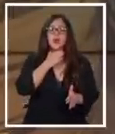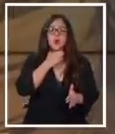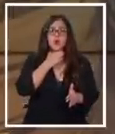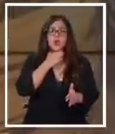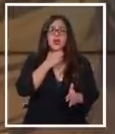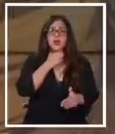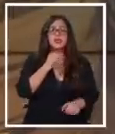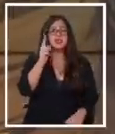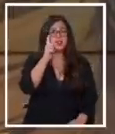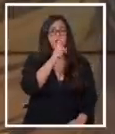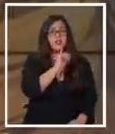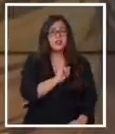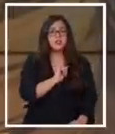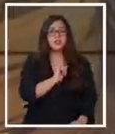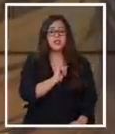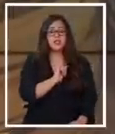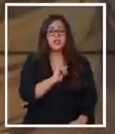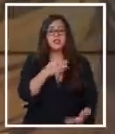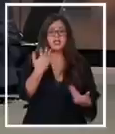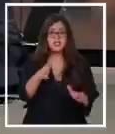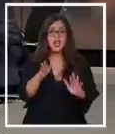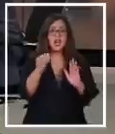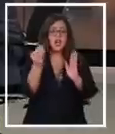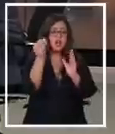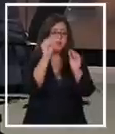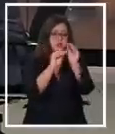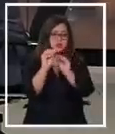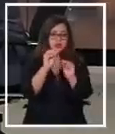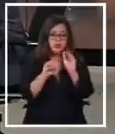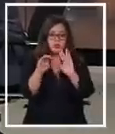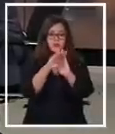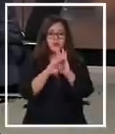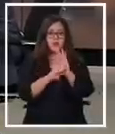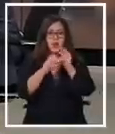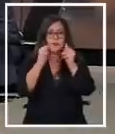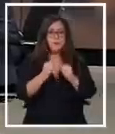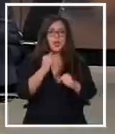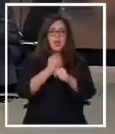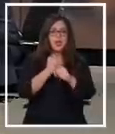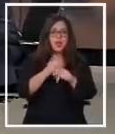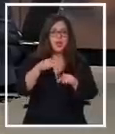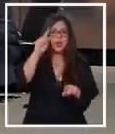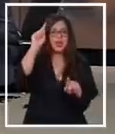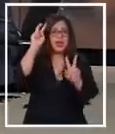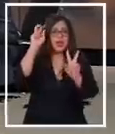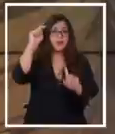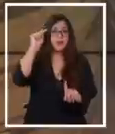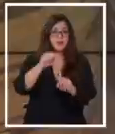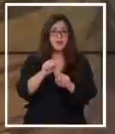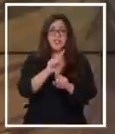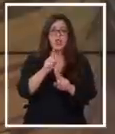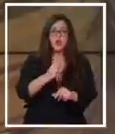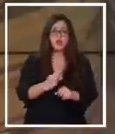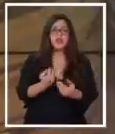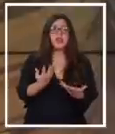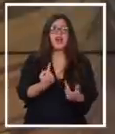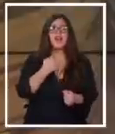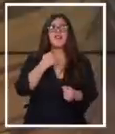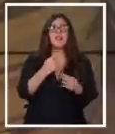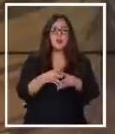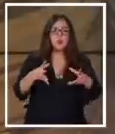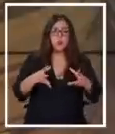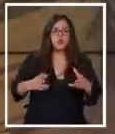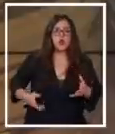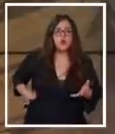y ya establecemos un mecanismo para poder trabajar en esa materia y que no impacte tanto las porciones de la familia además